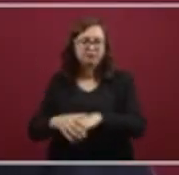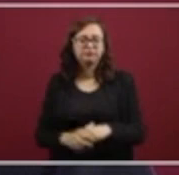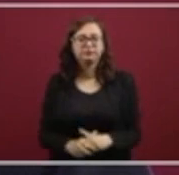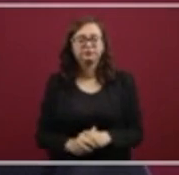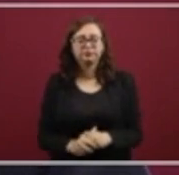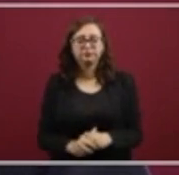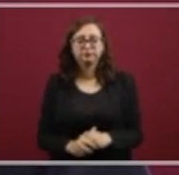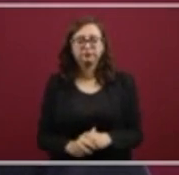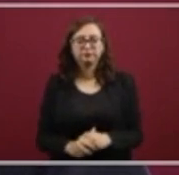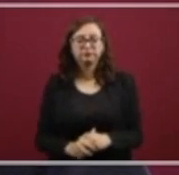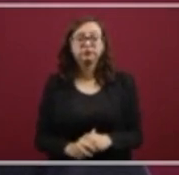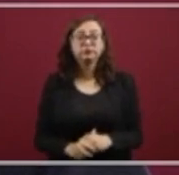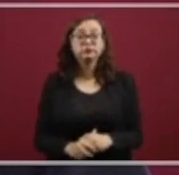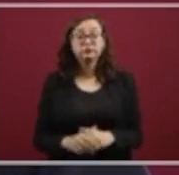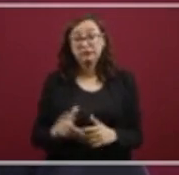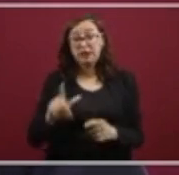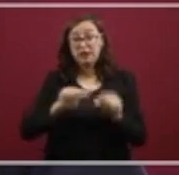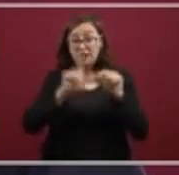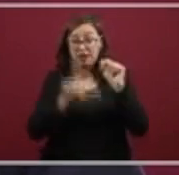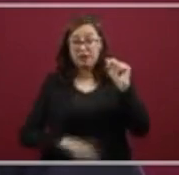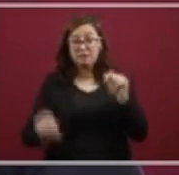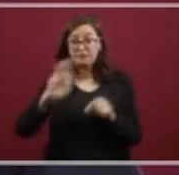de Salud del Gobierno Federal